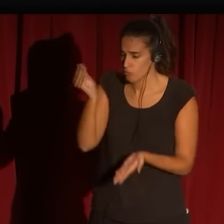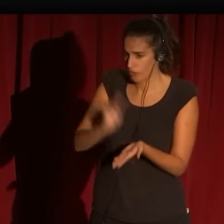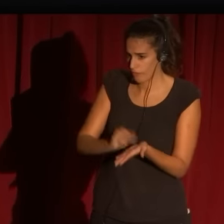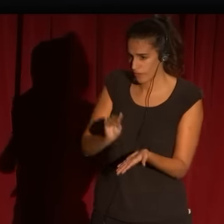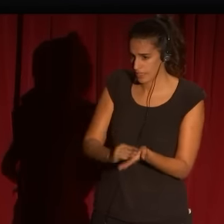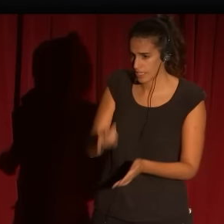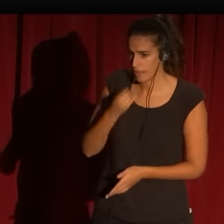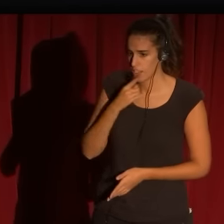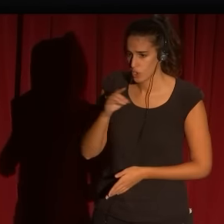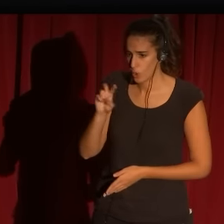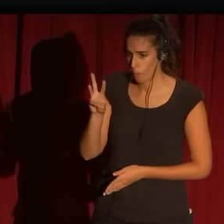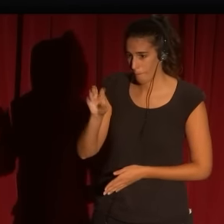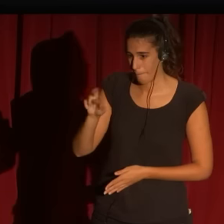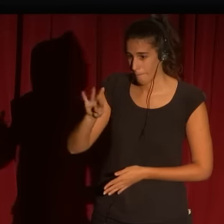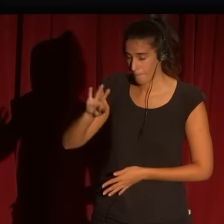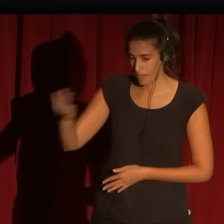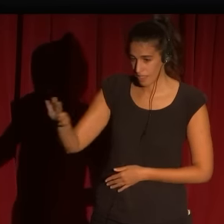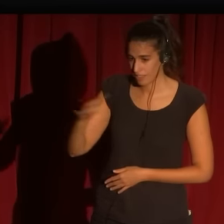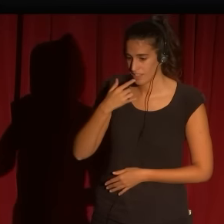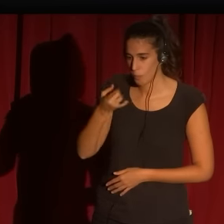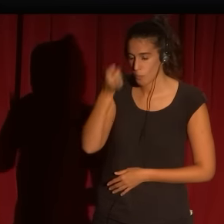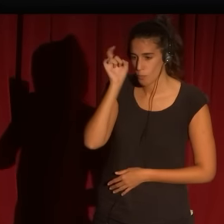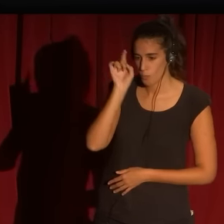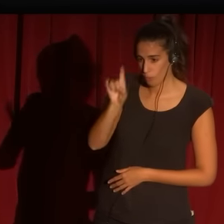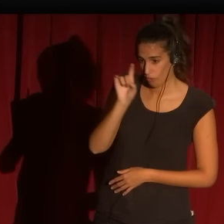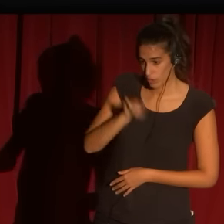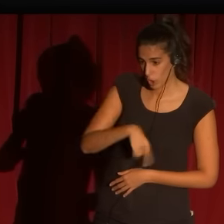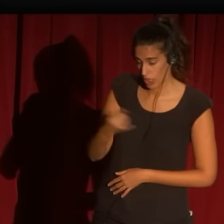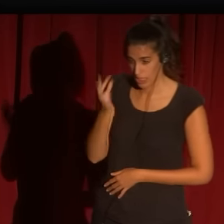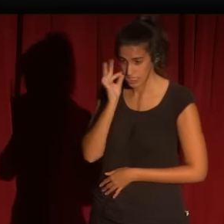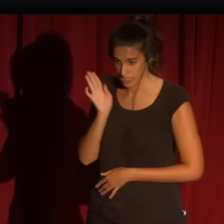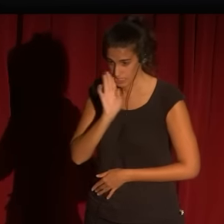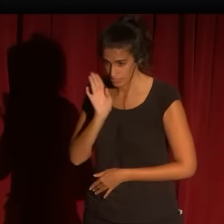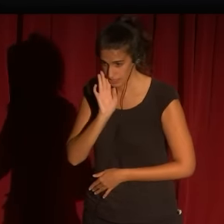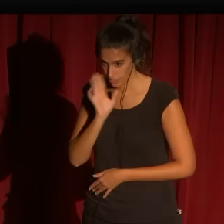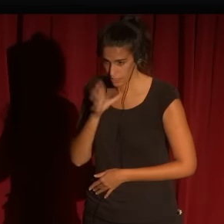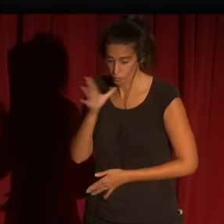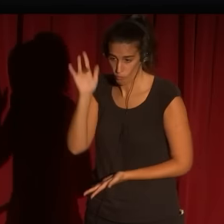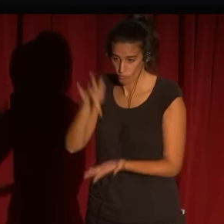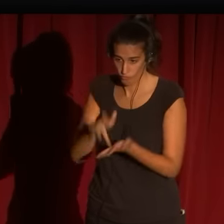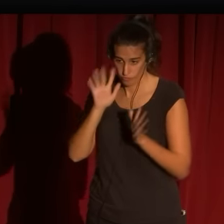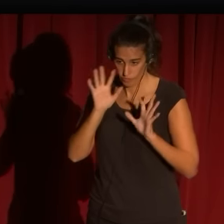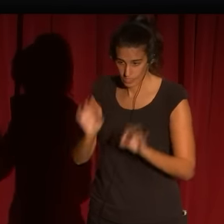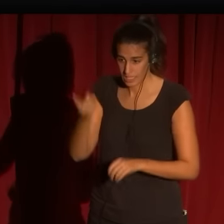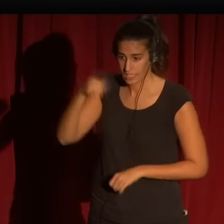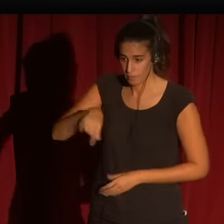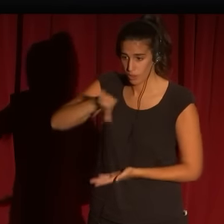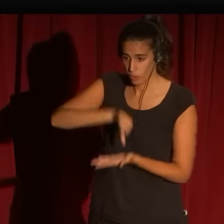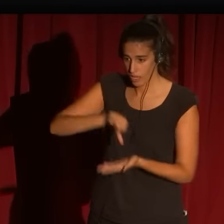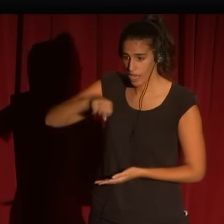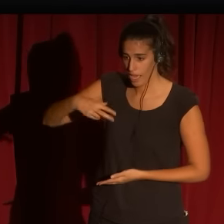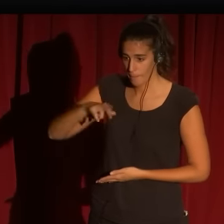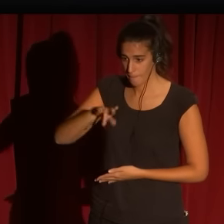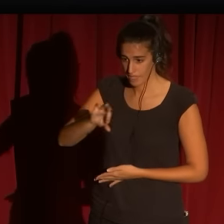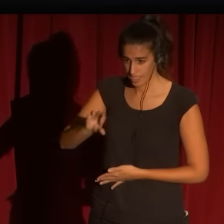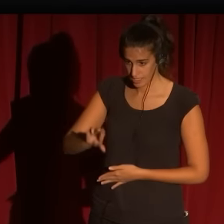osías bert es un posible profesor o maestro de Clara paters es posible Sencillamente por fecha es de peres y